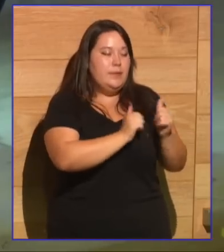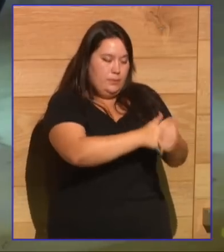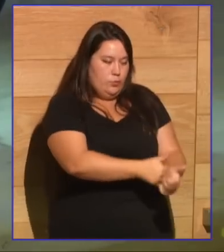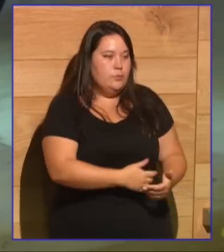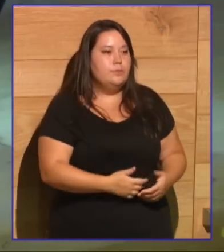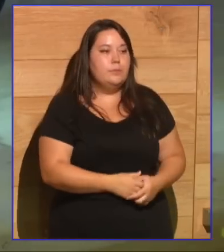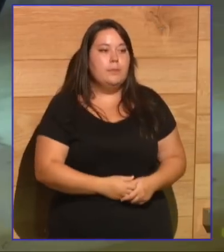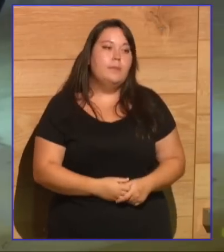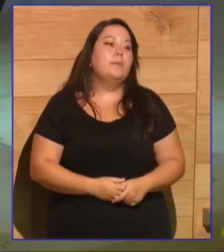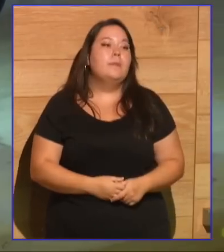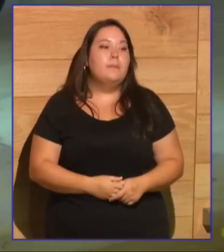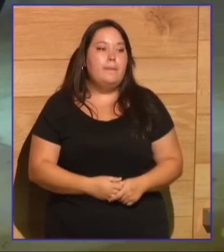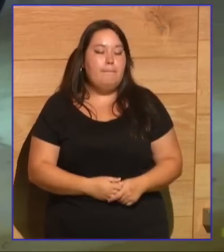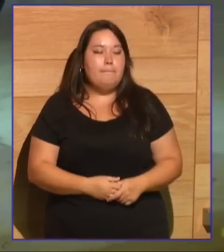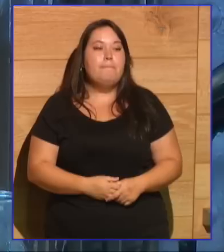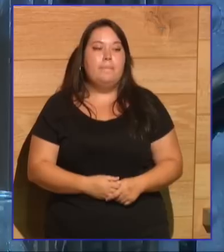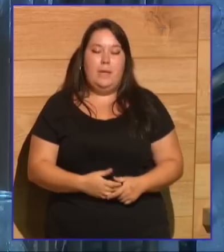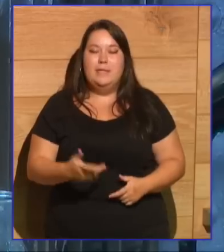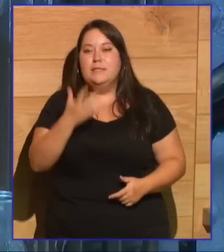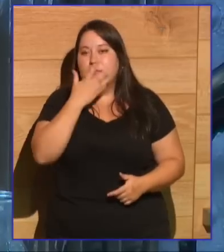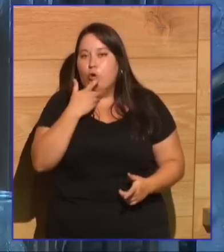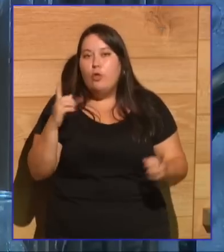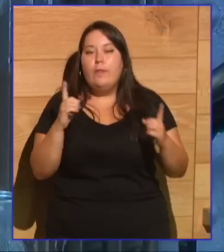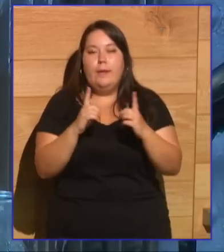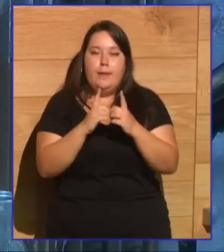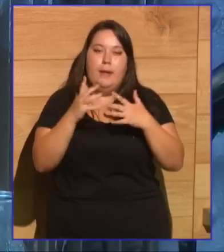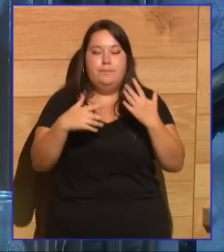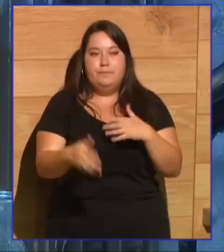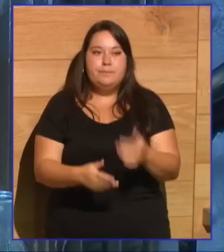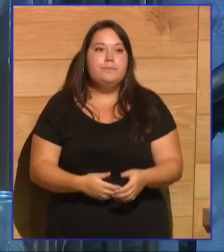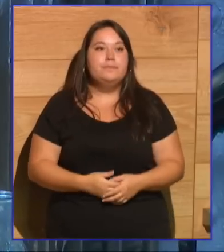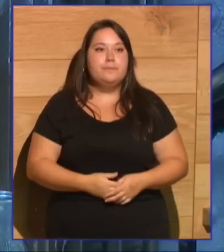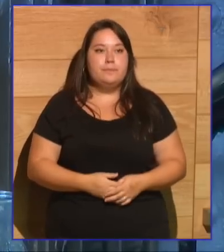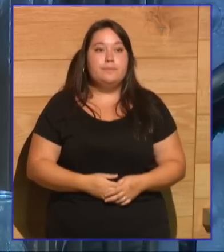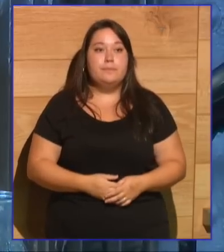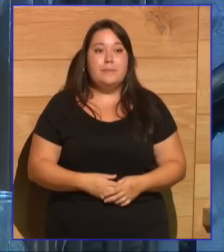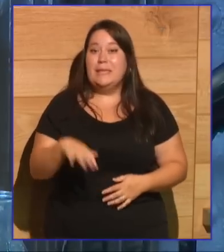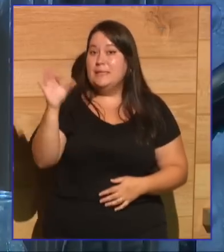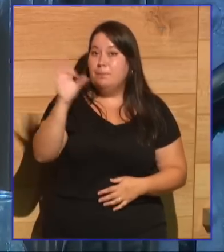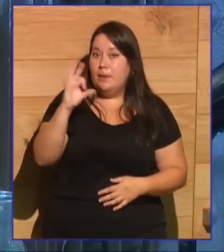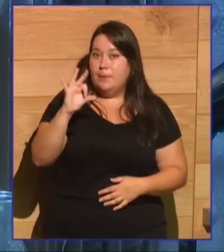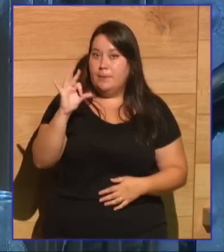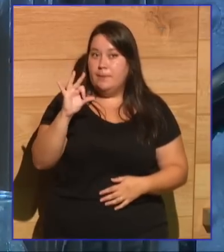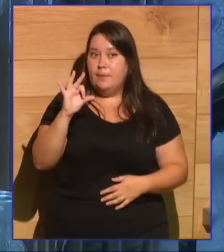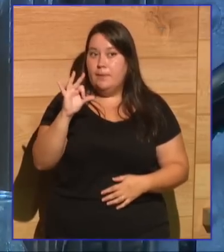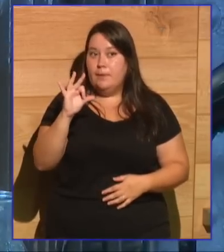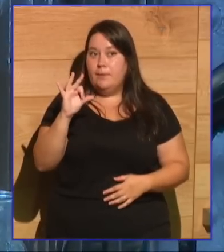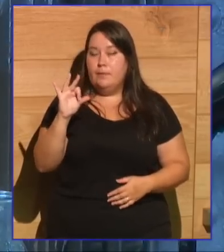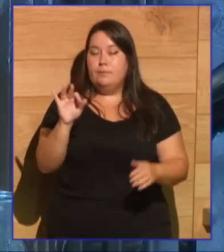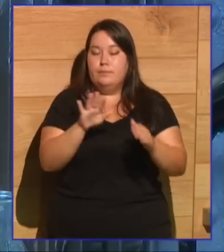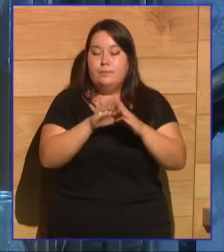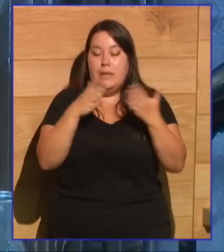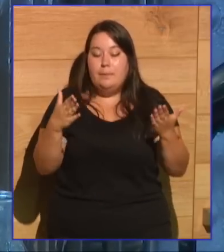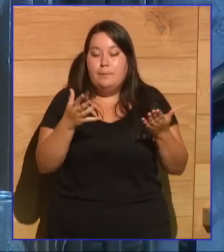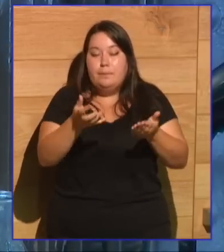melissa mathison conocí a spielberg eso de la gente en busca del arca perdida y el spielberg en su en su biografía que le hizo dioses